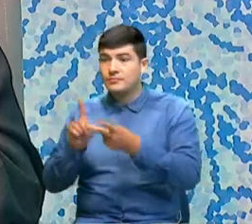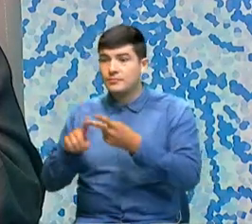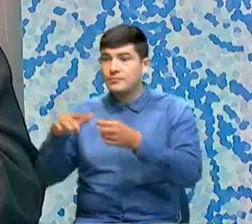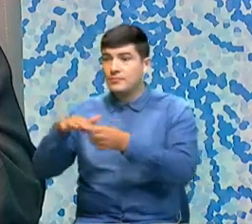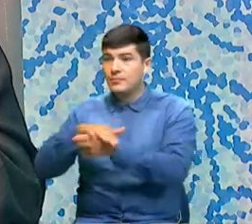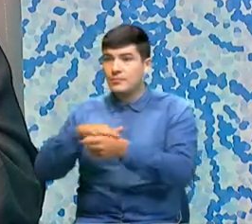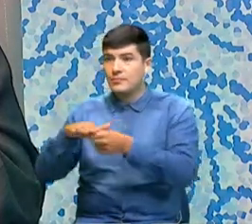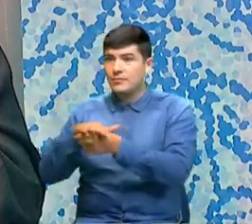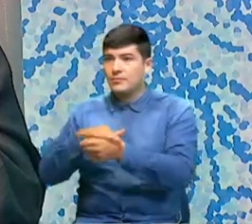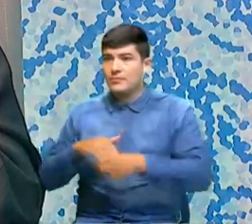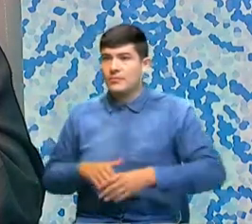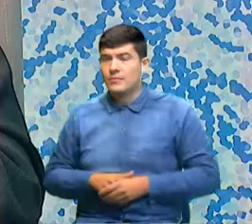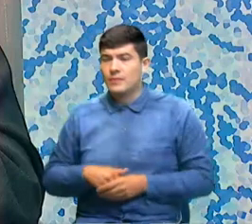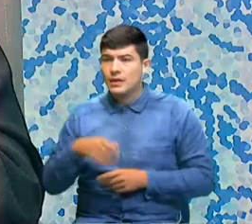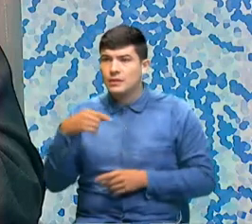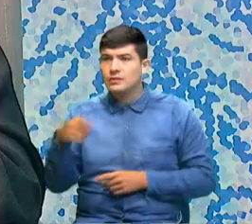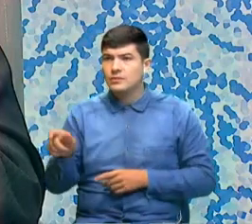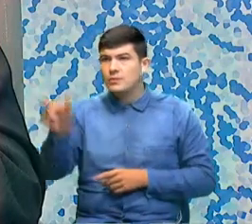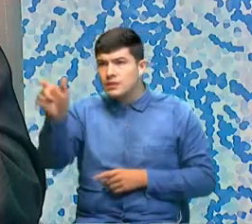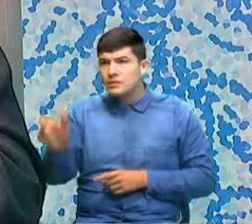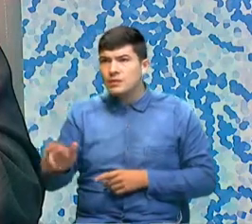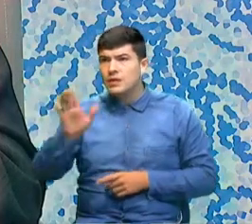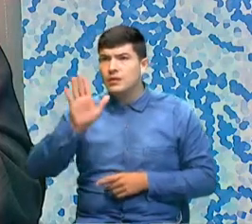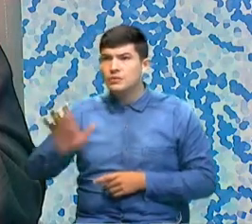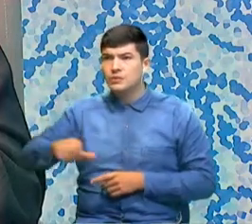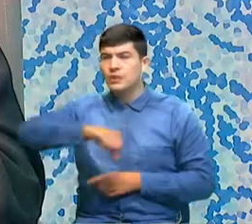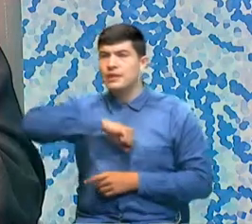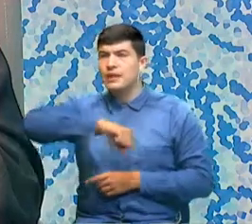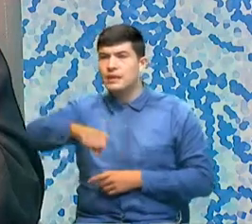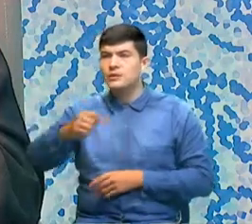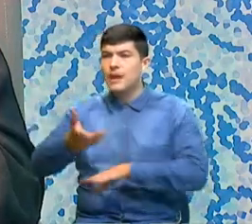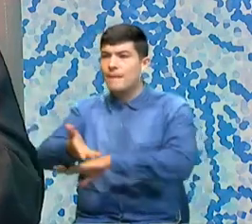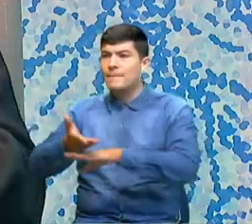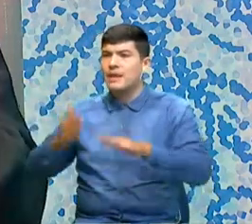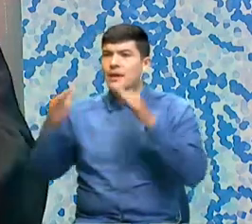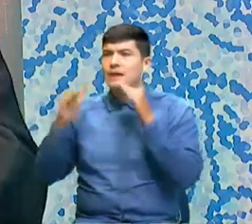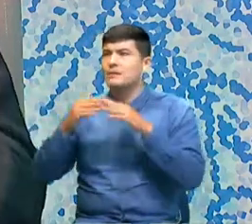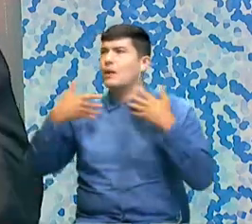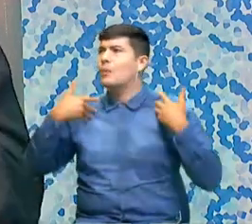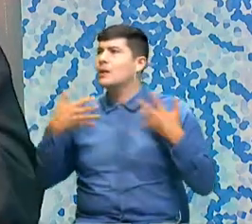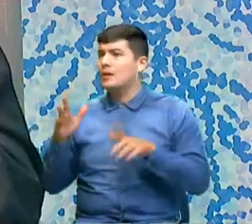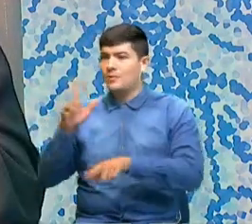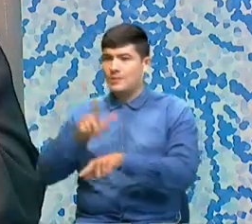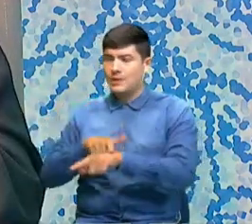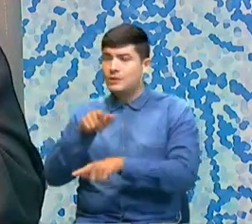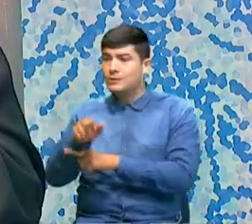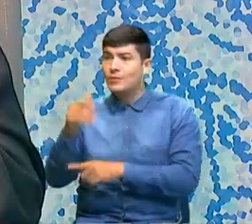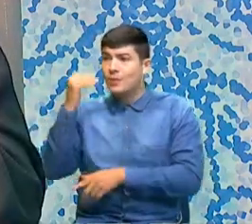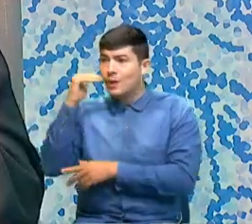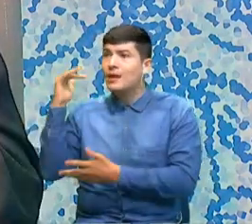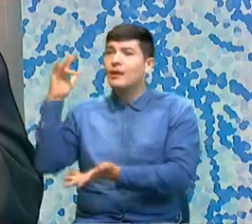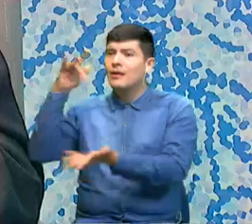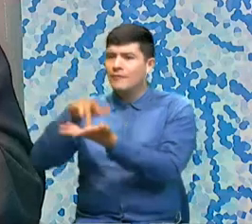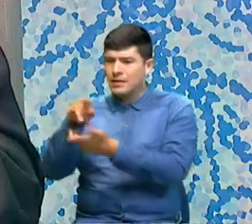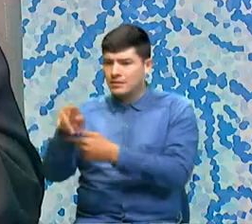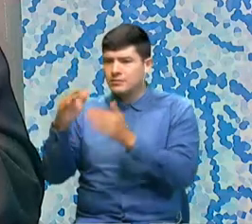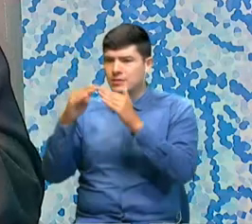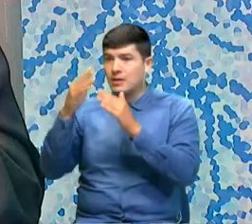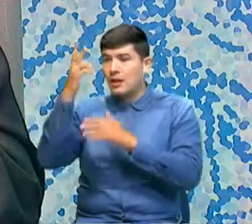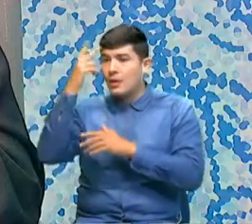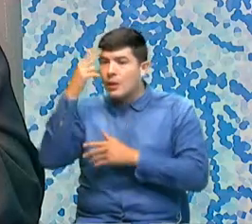situación, esa persona tiene derecho a reclamar el inmueble si ella se va a ir a vivir, es